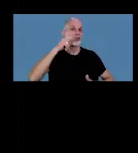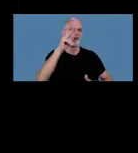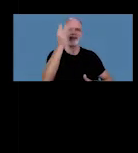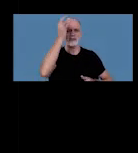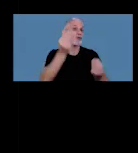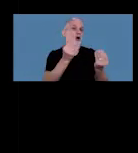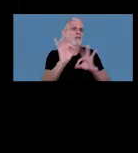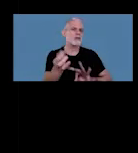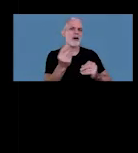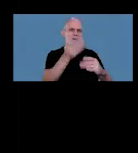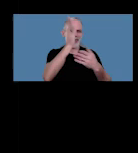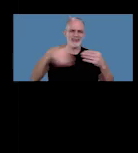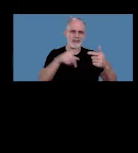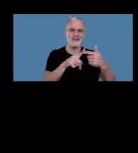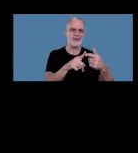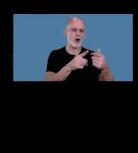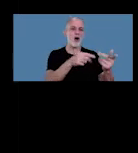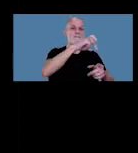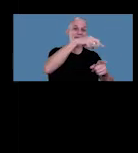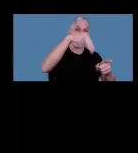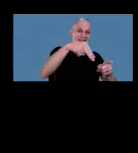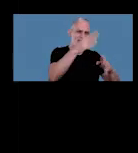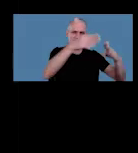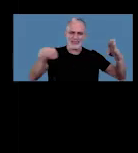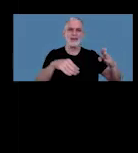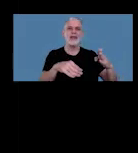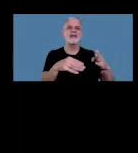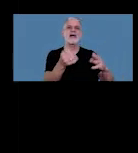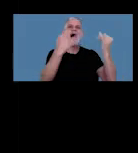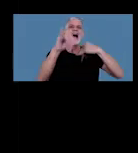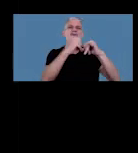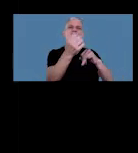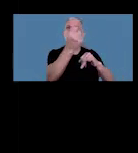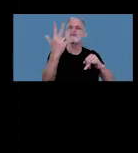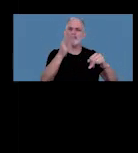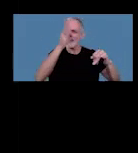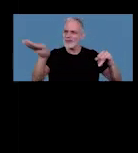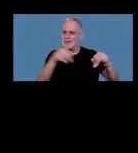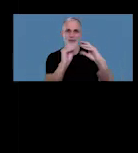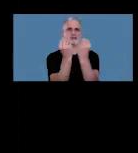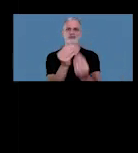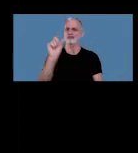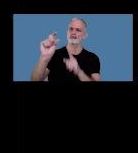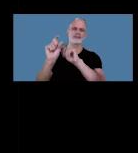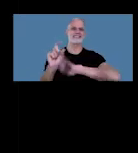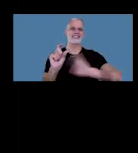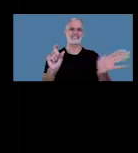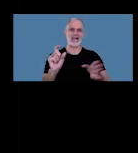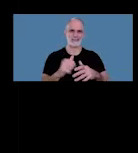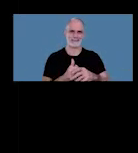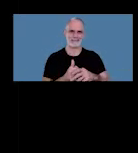Se divide el patrimonio neto por la cantidad de acciones que tenga la empresa y ahí vamos a obtener el valor patrimonial proporcional.